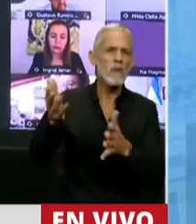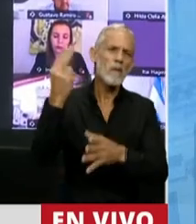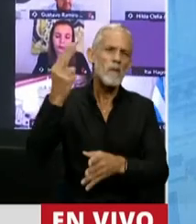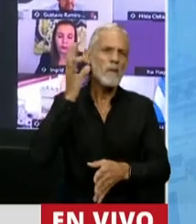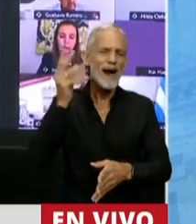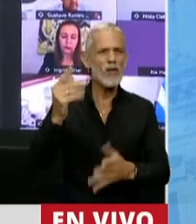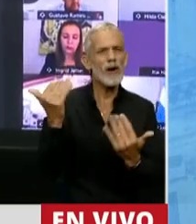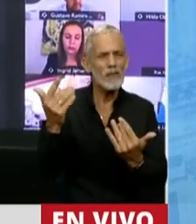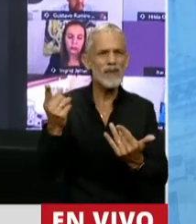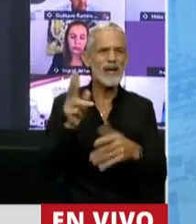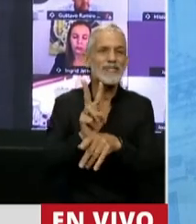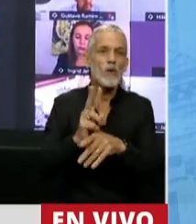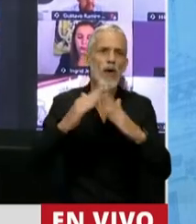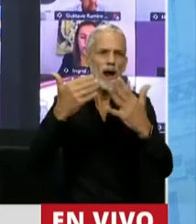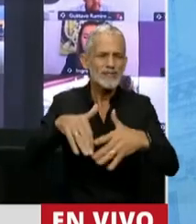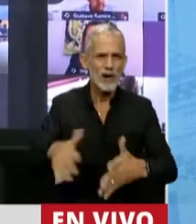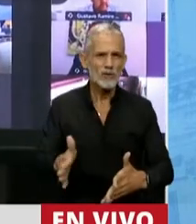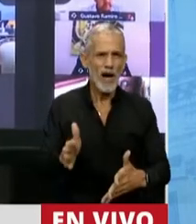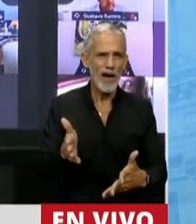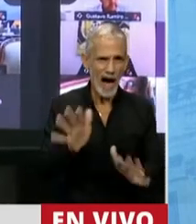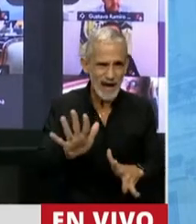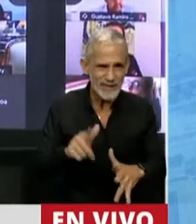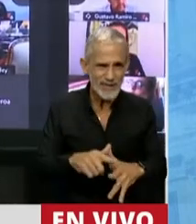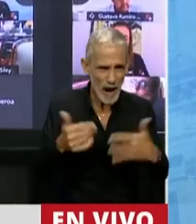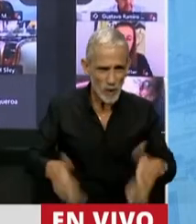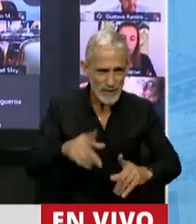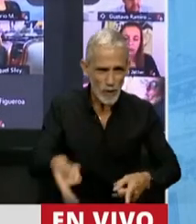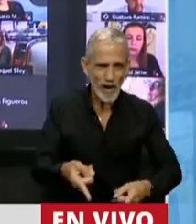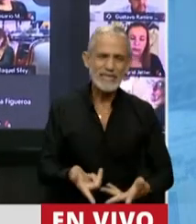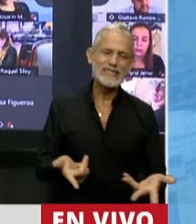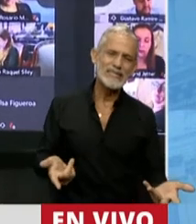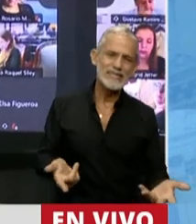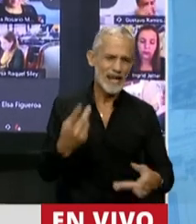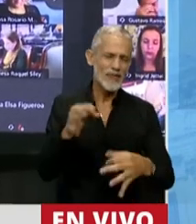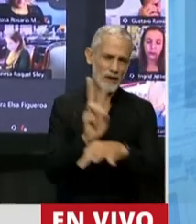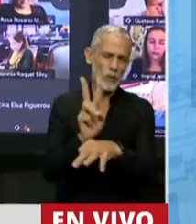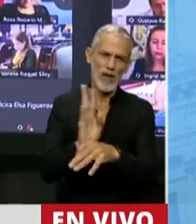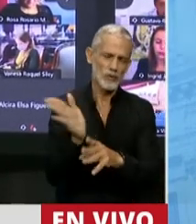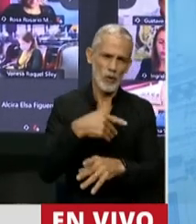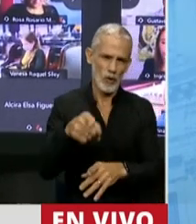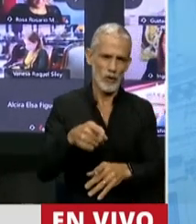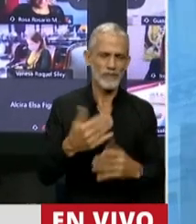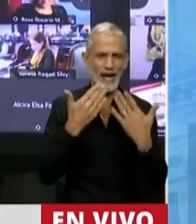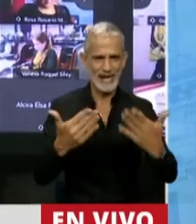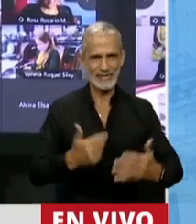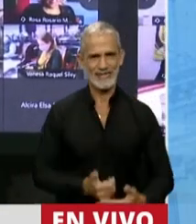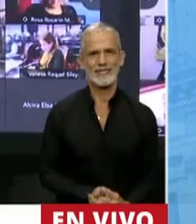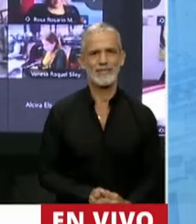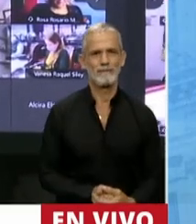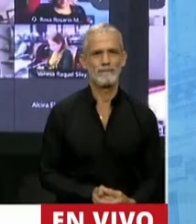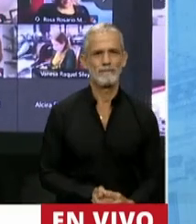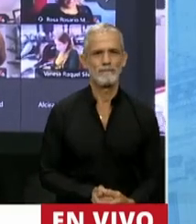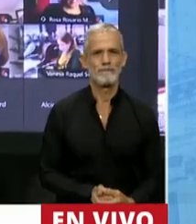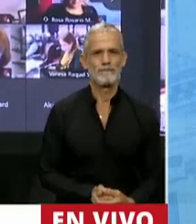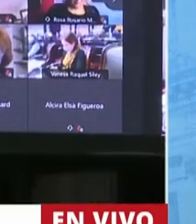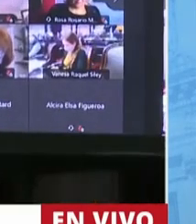como la seguridad de la casa rosada y como los símbolos que hay adentro deben cuidarse gracias a una presidenta